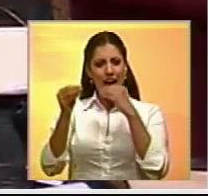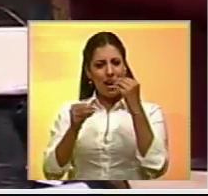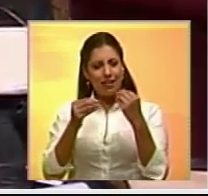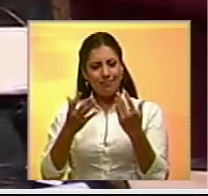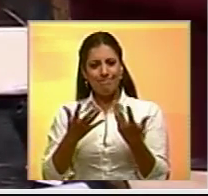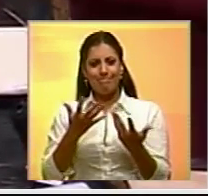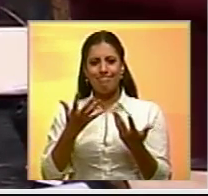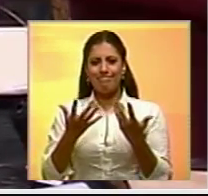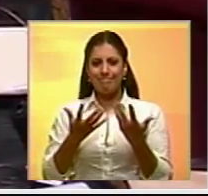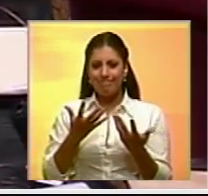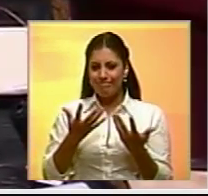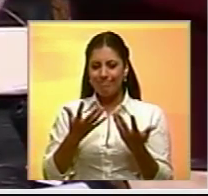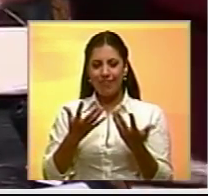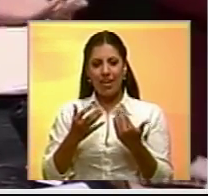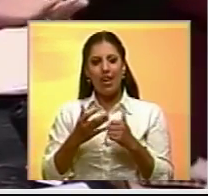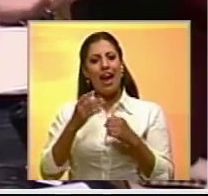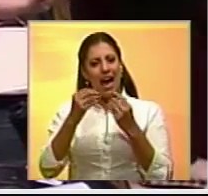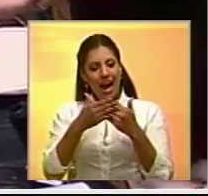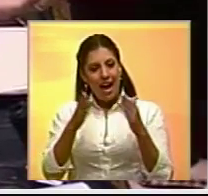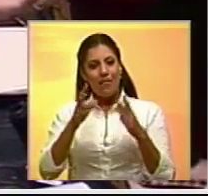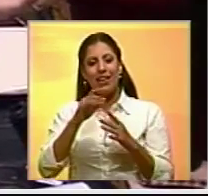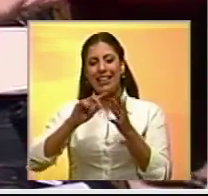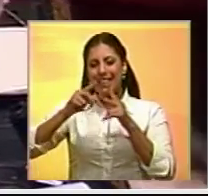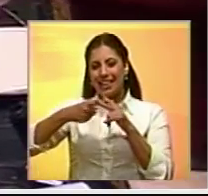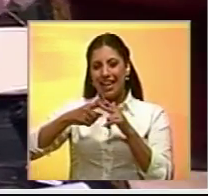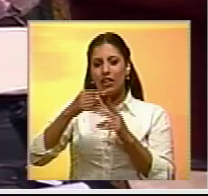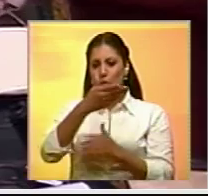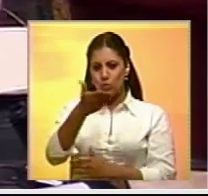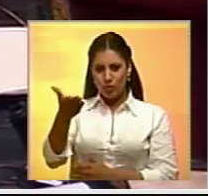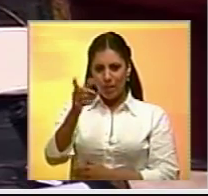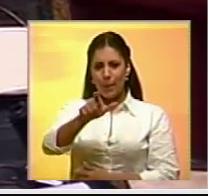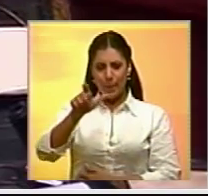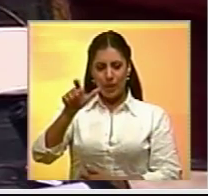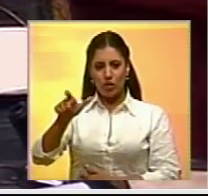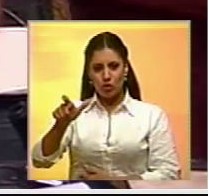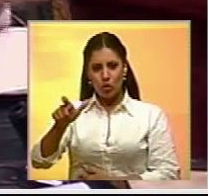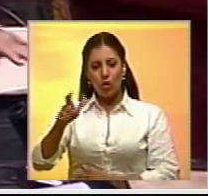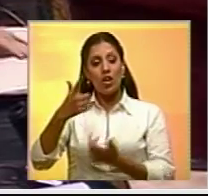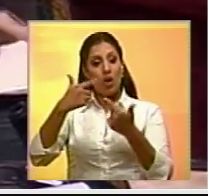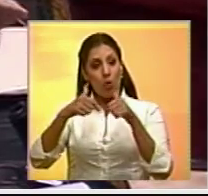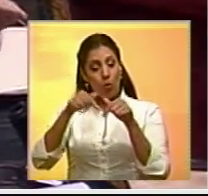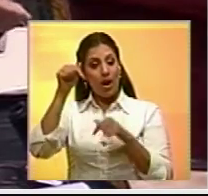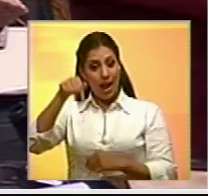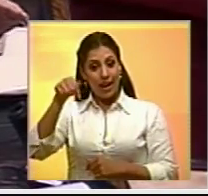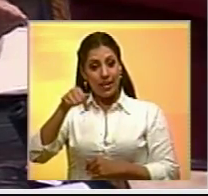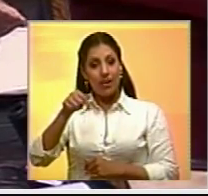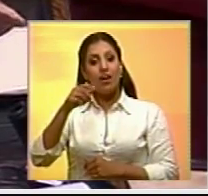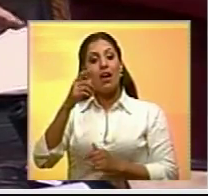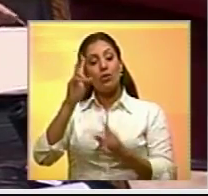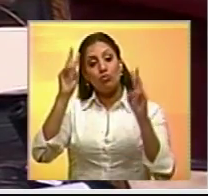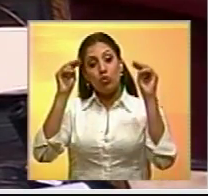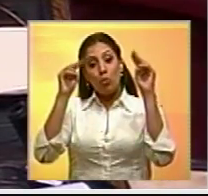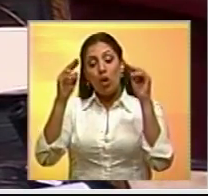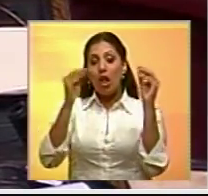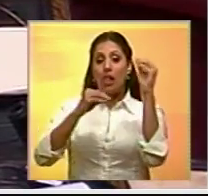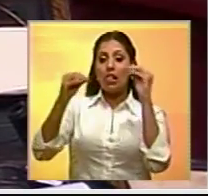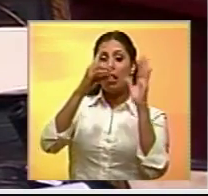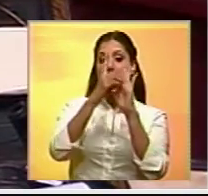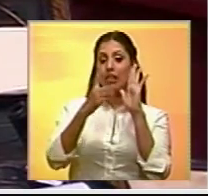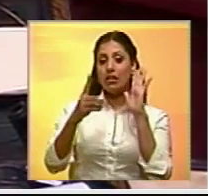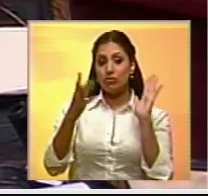hecho que inhabilita técnicamente a ustedes de venir a esgrimir aquí supuestos argumentos de